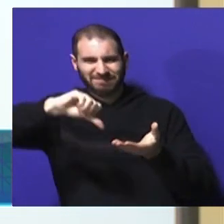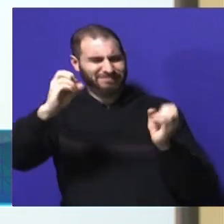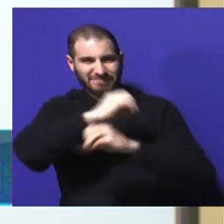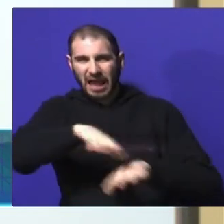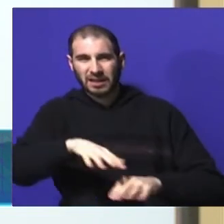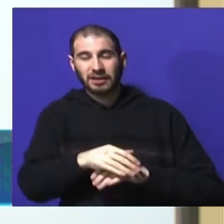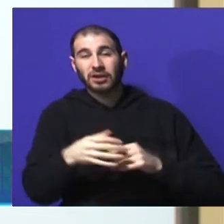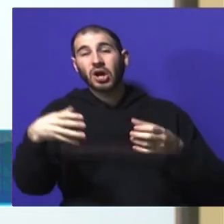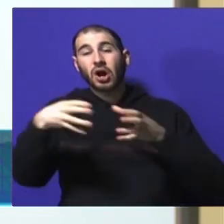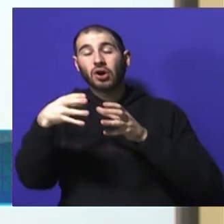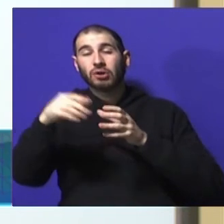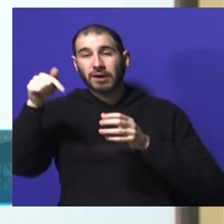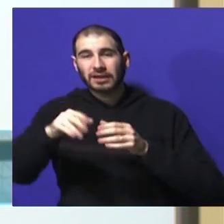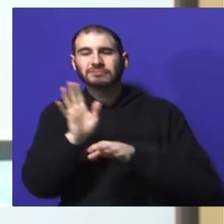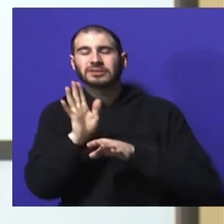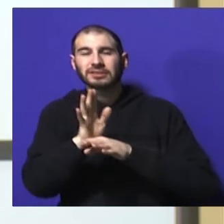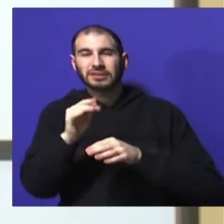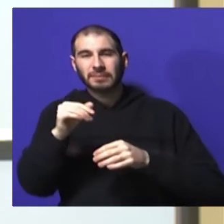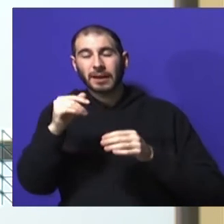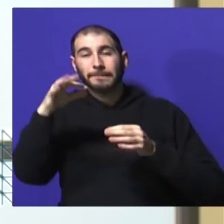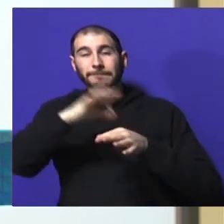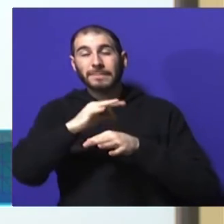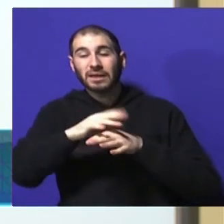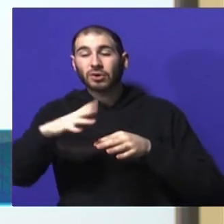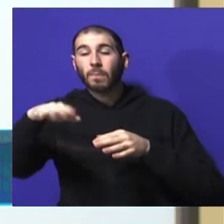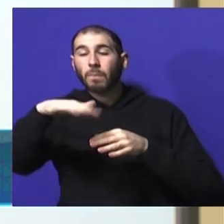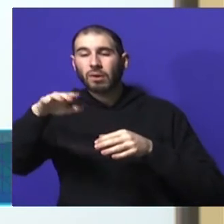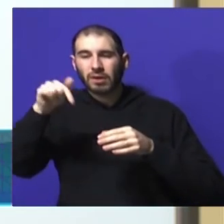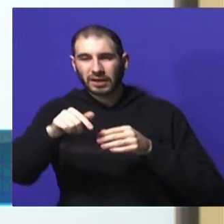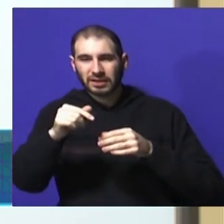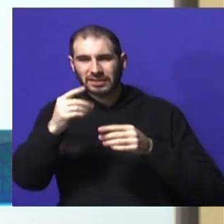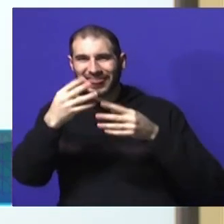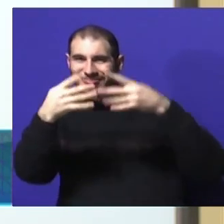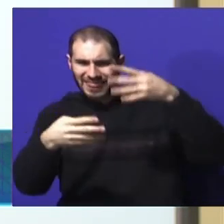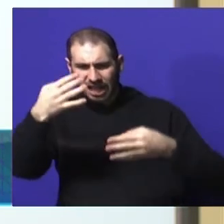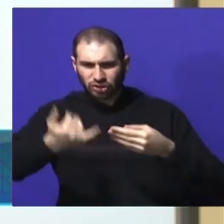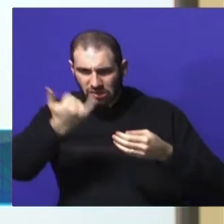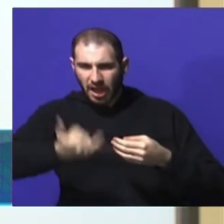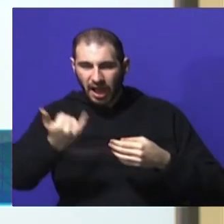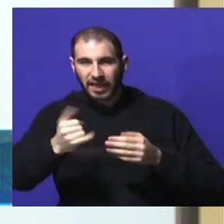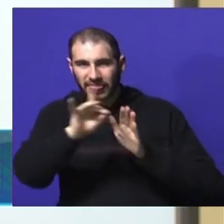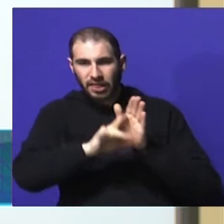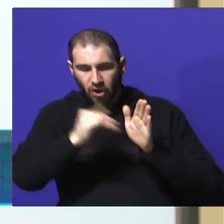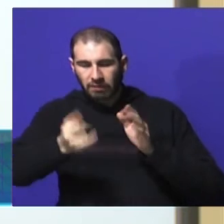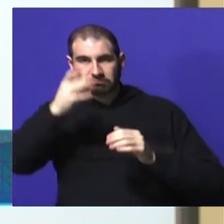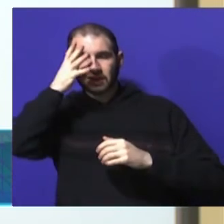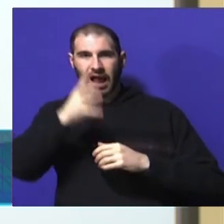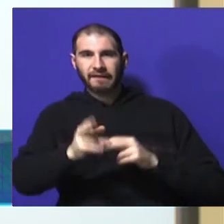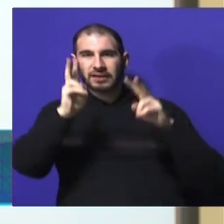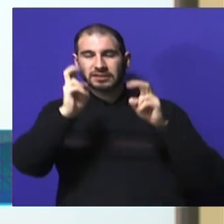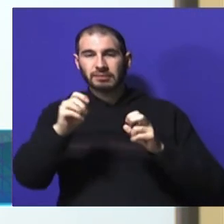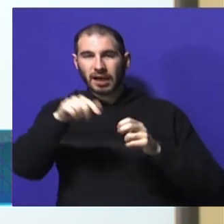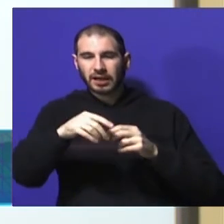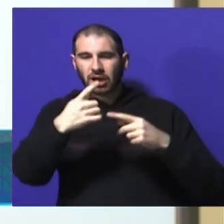Hay una organización que se llama Médicos de Pueblos Fumigados que tienen estadísticas realmente alarmantes acerca del